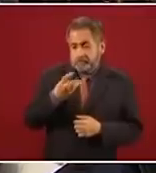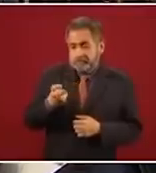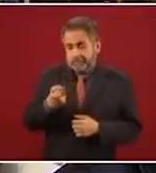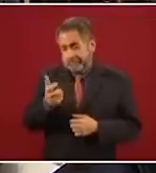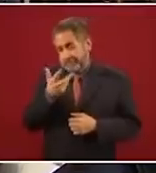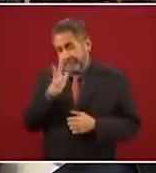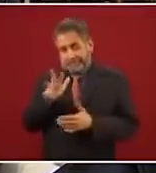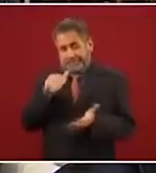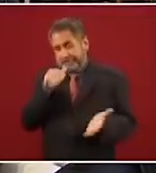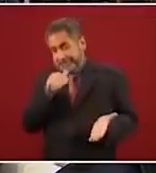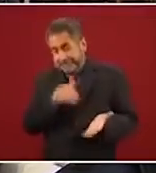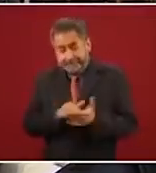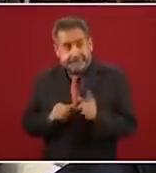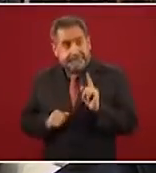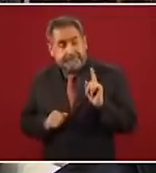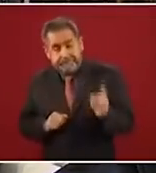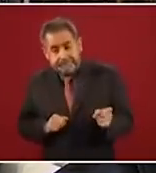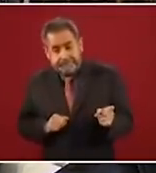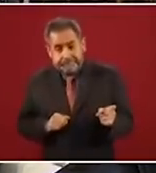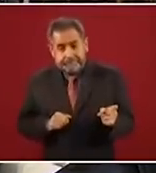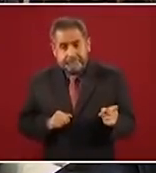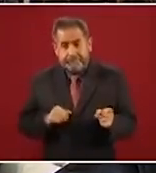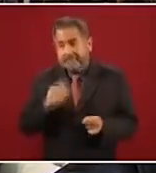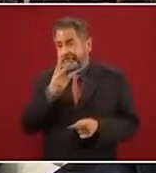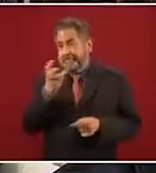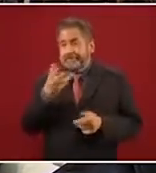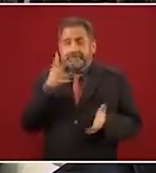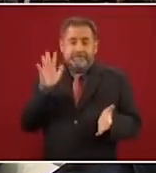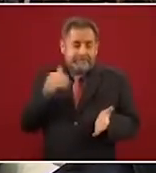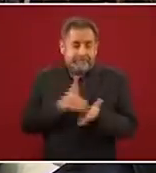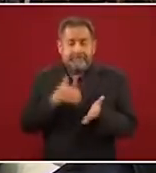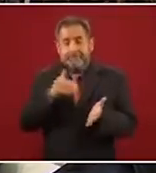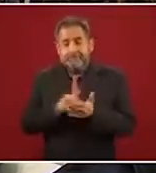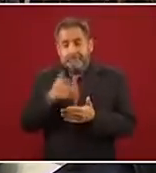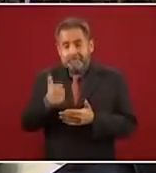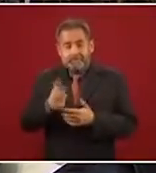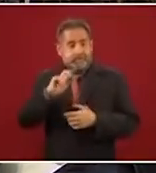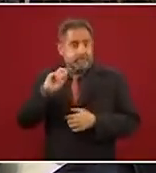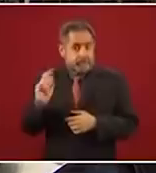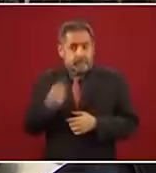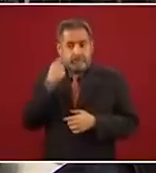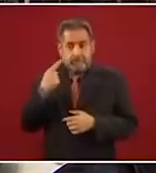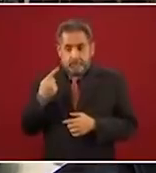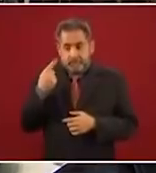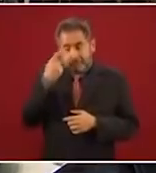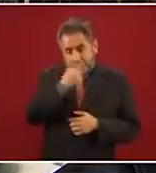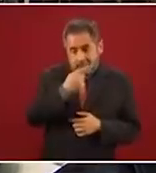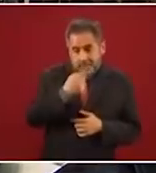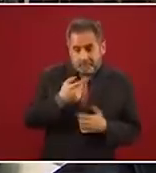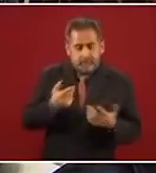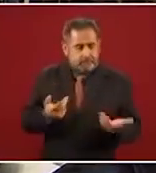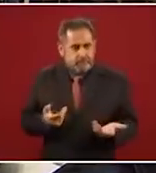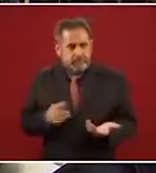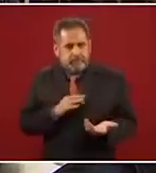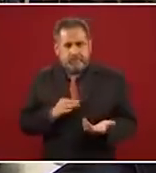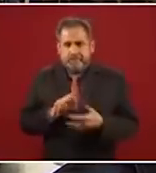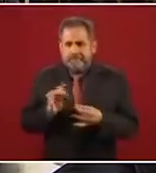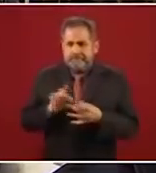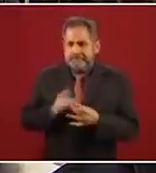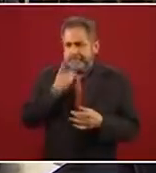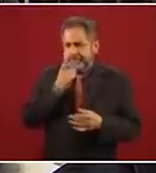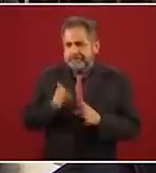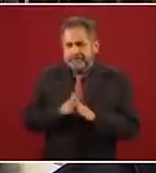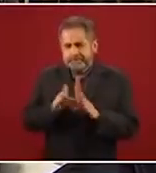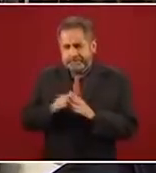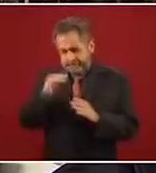310 mil allá, 310 mil millones de pesos, de dólares. ¿Qué me puede decir usted respecto,